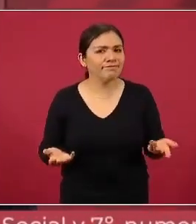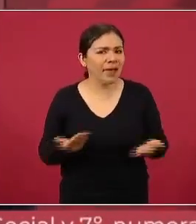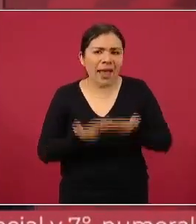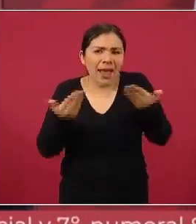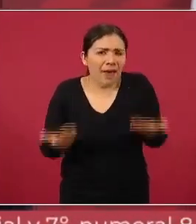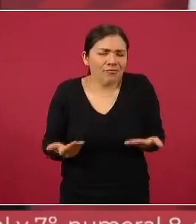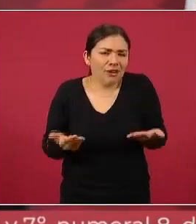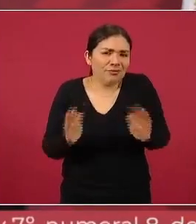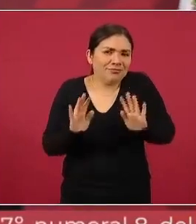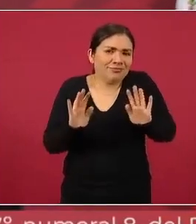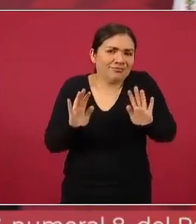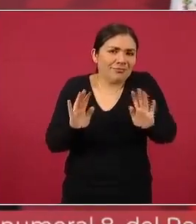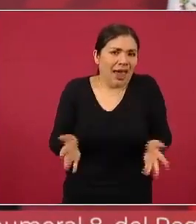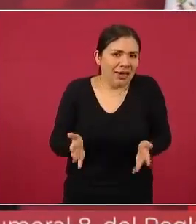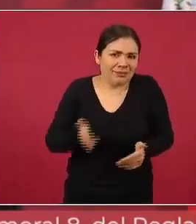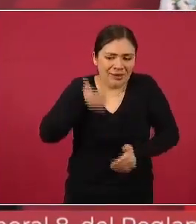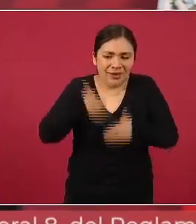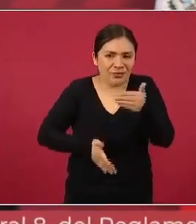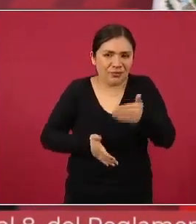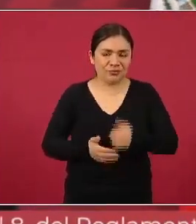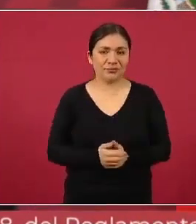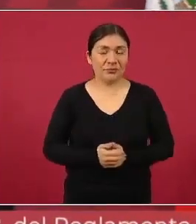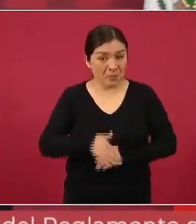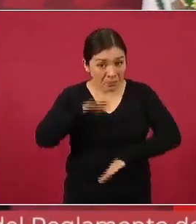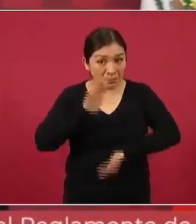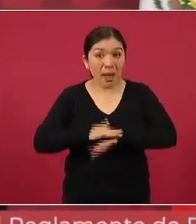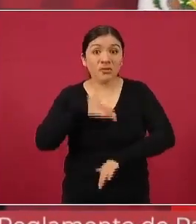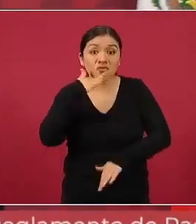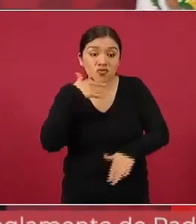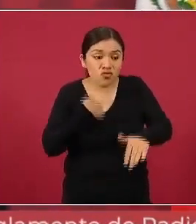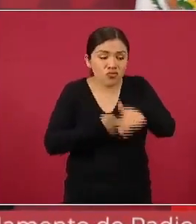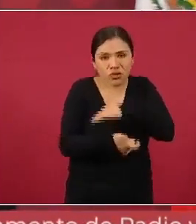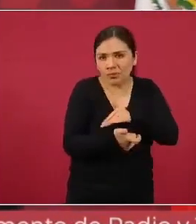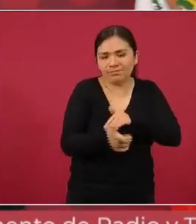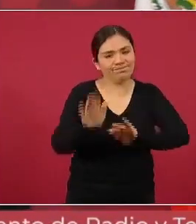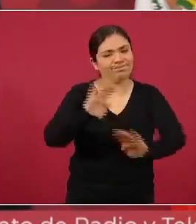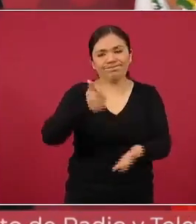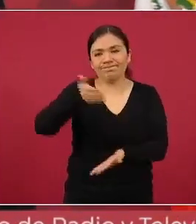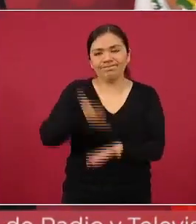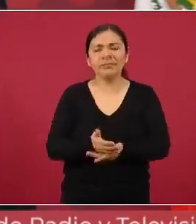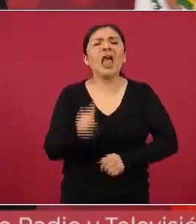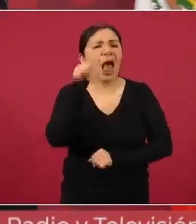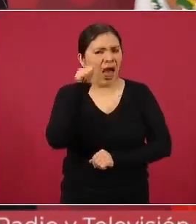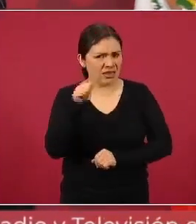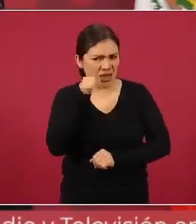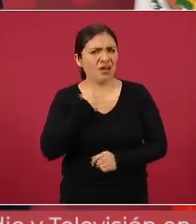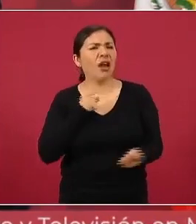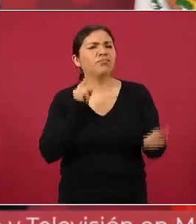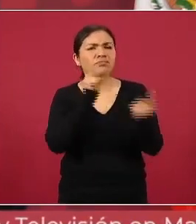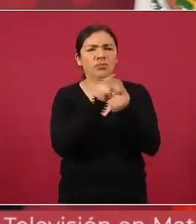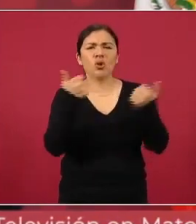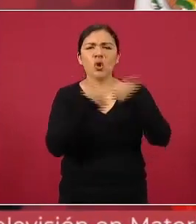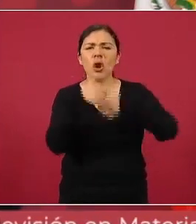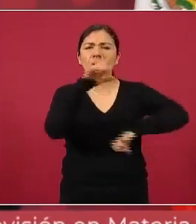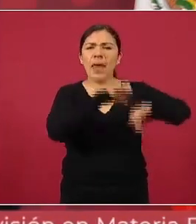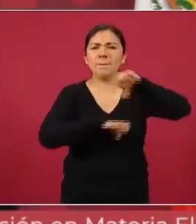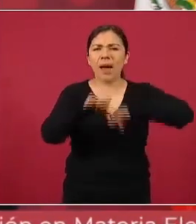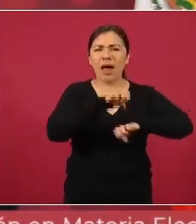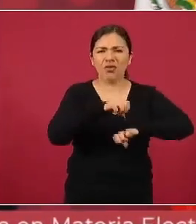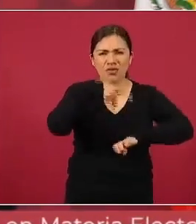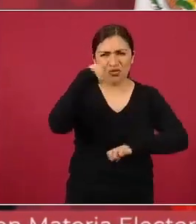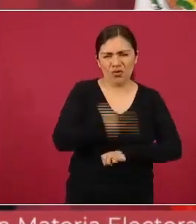Ya no es así, ya no se acepta la corrupción. Ayer hablé con el embajador nuestro